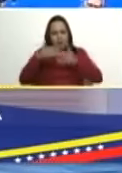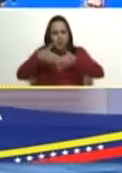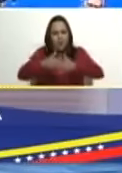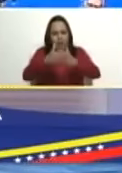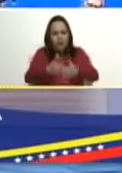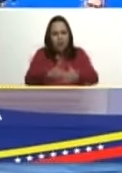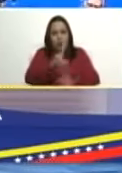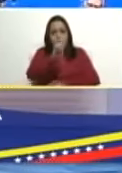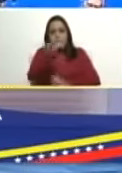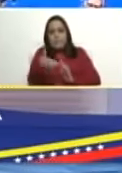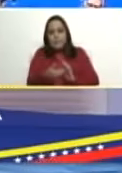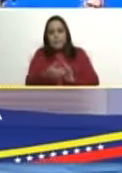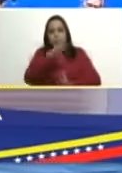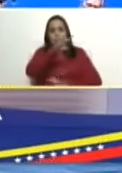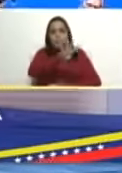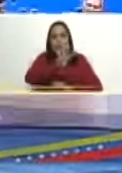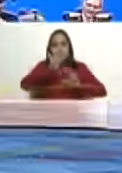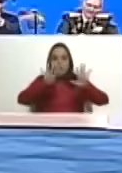1493,